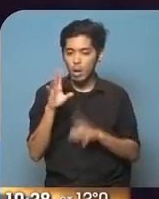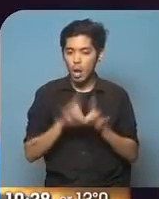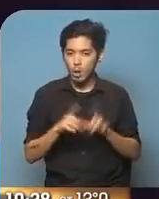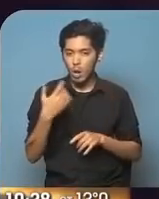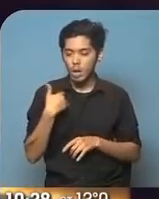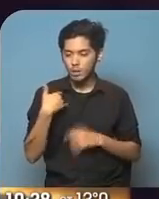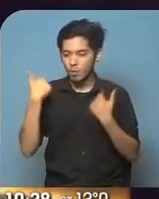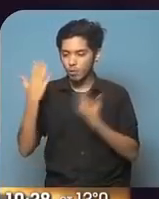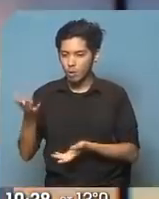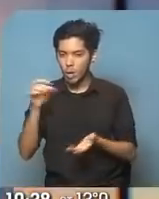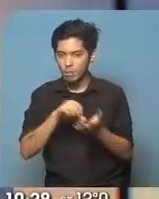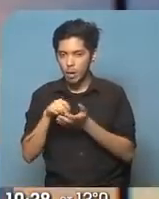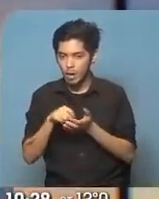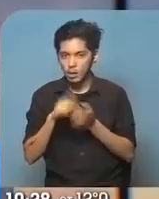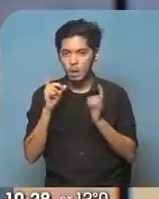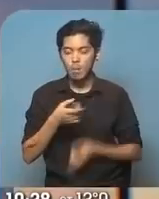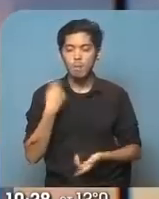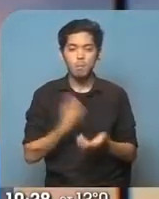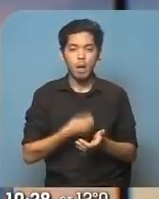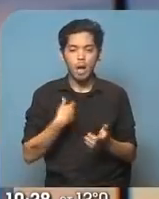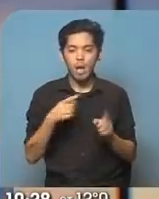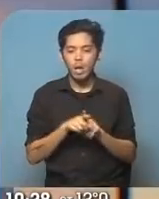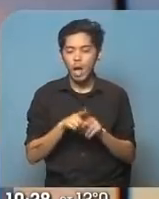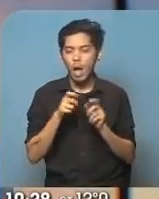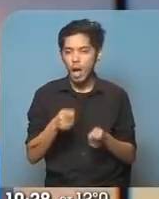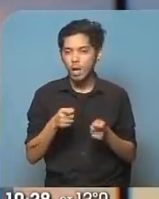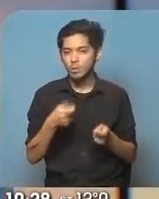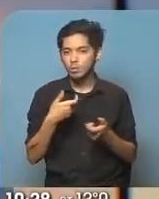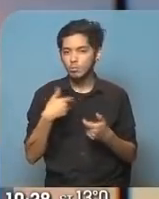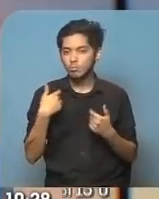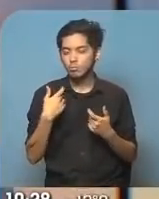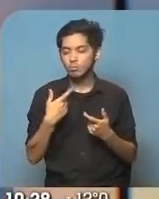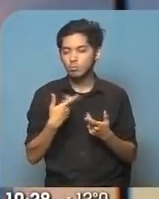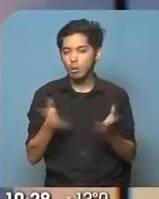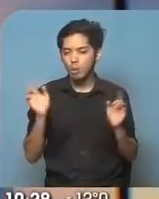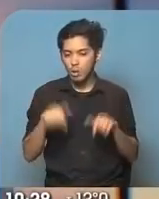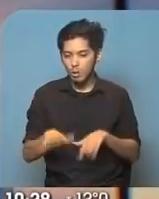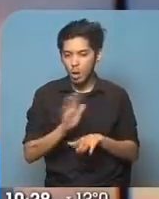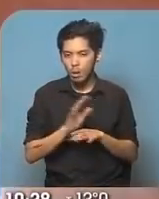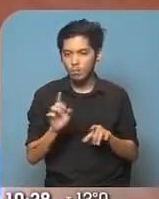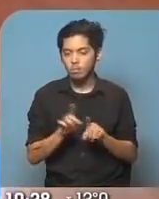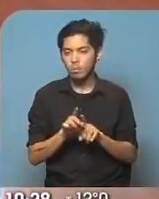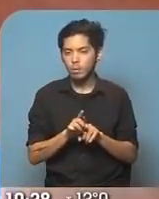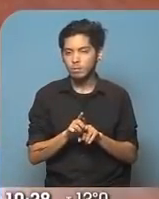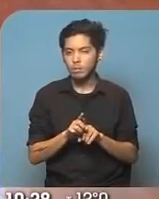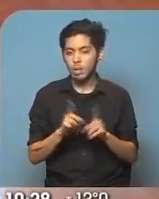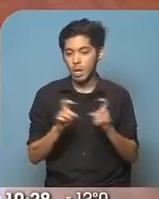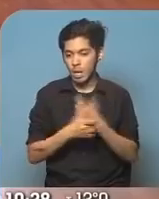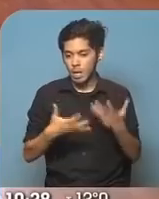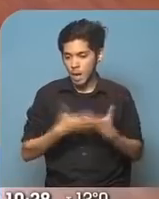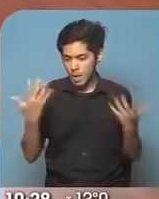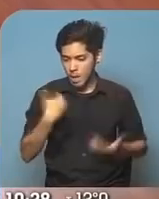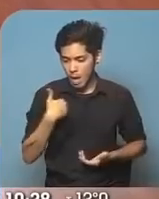en el exterior y básicamente para pagar gasto público que sería lo que más se va a combatir ahora con este acuerdo a partir de ese acuerdo las crisis grandes de